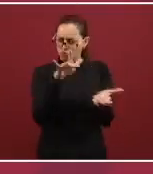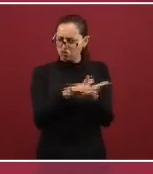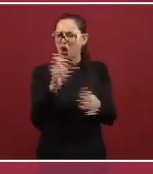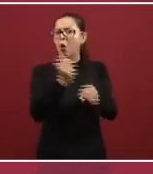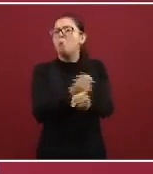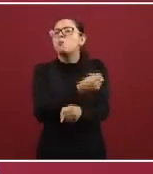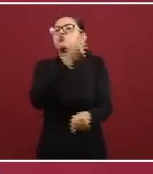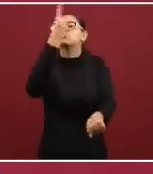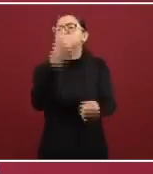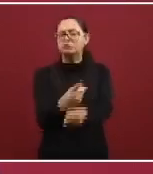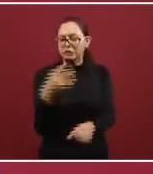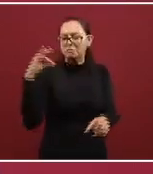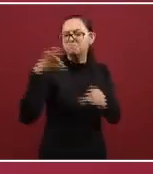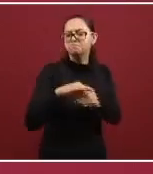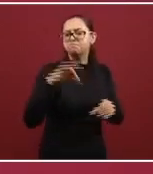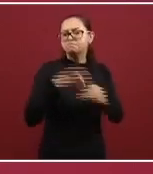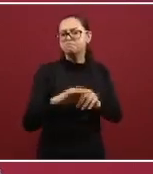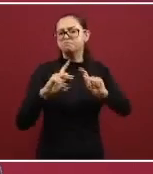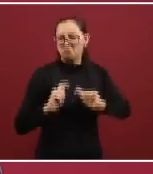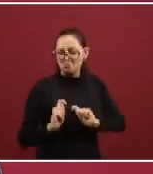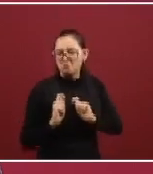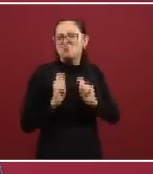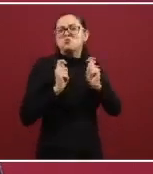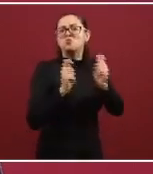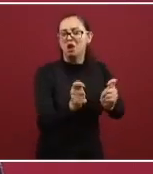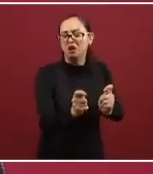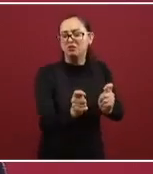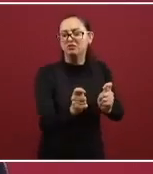respaldamos. Sí,